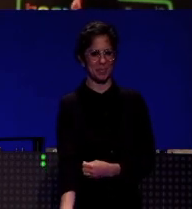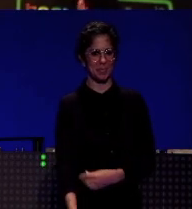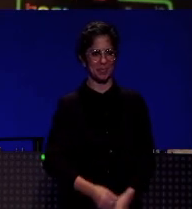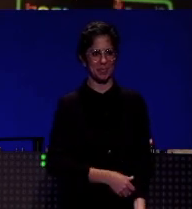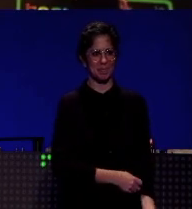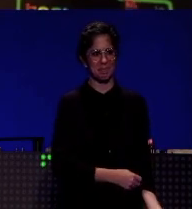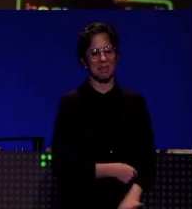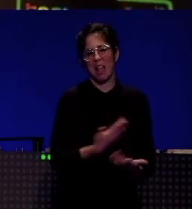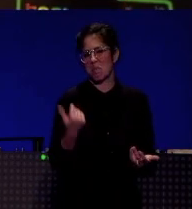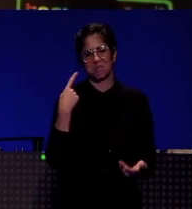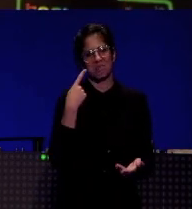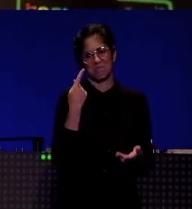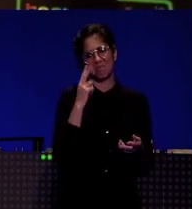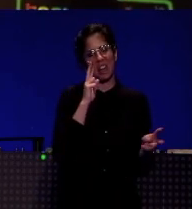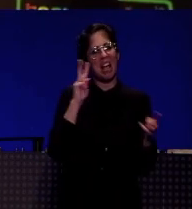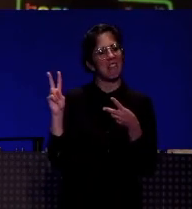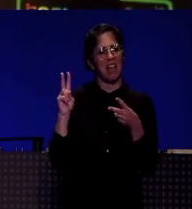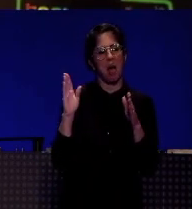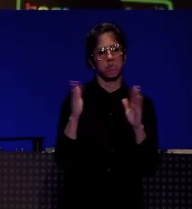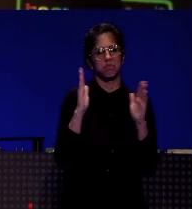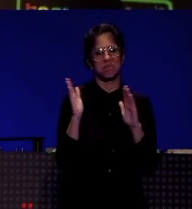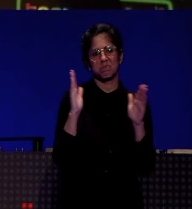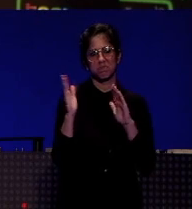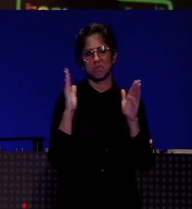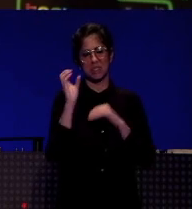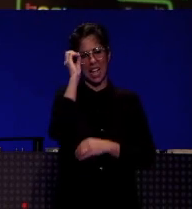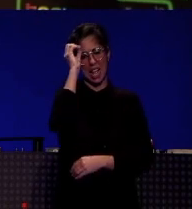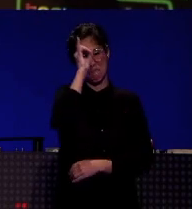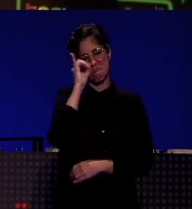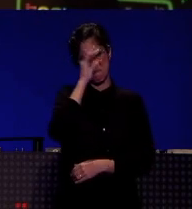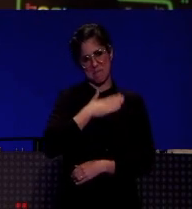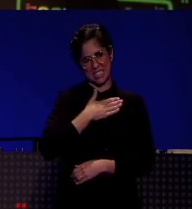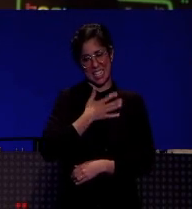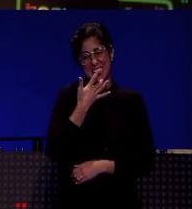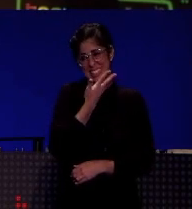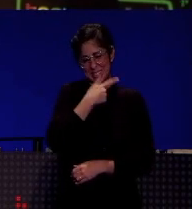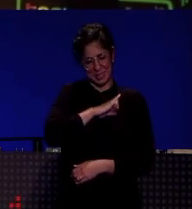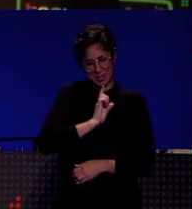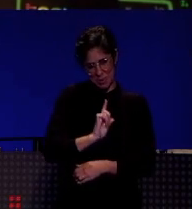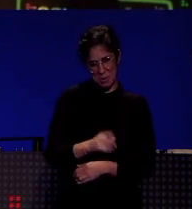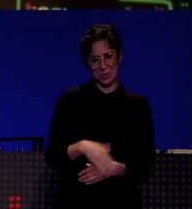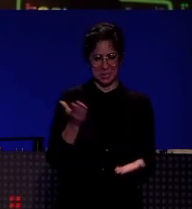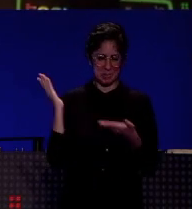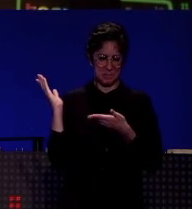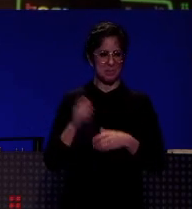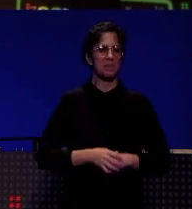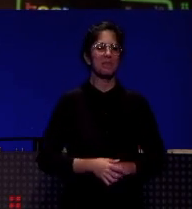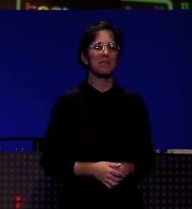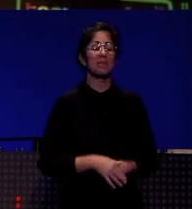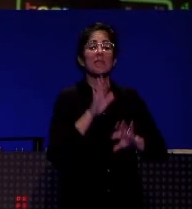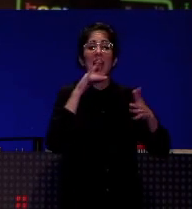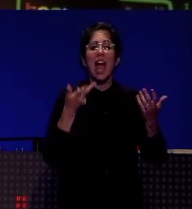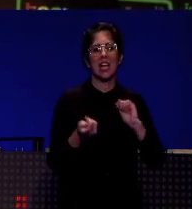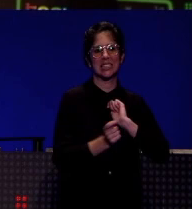bueno una pequeña muestra de lo que es mi instagram para quien no me conociera y os voy a dar 6